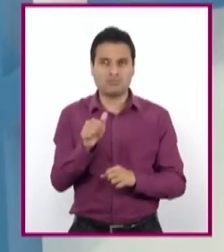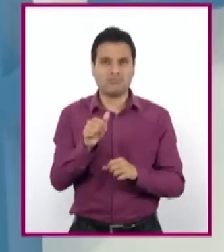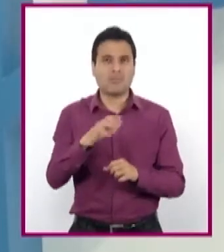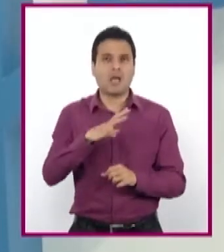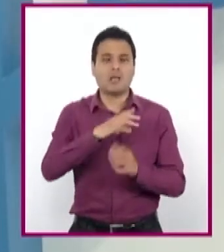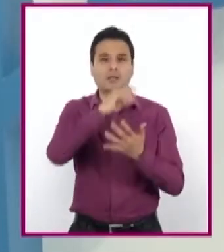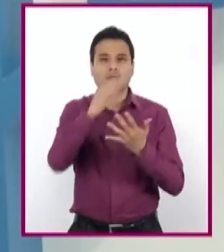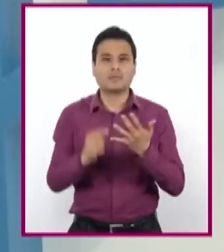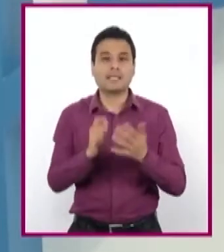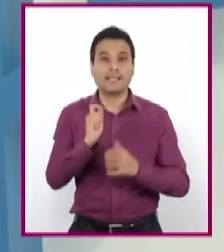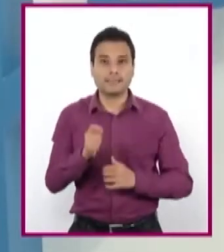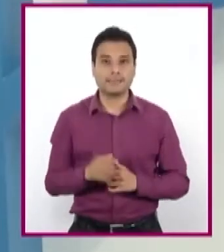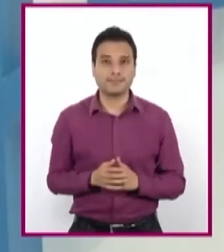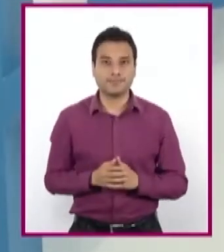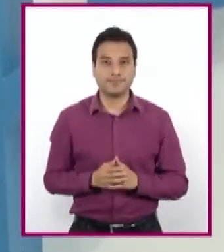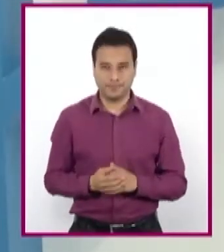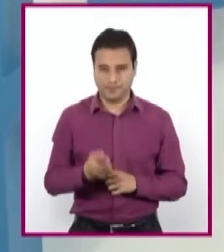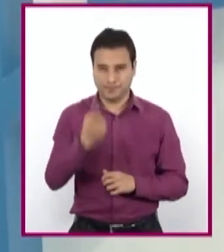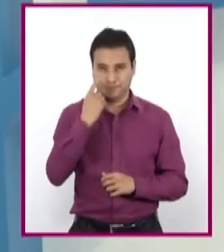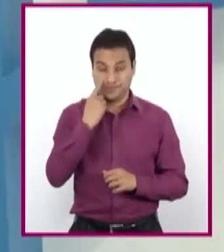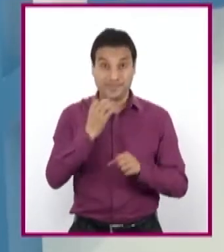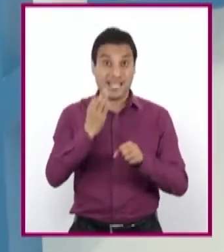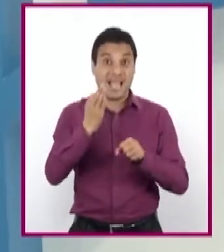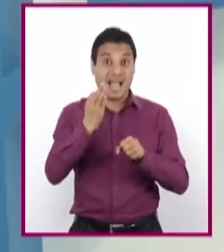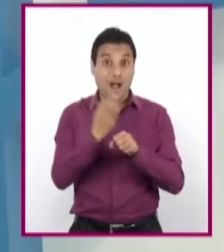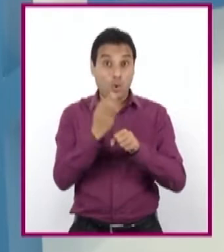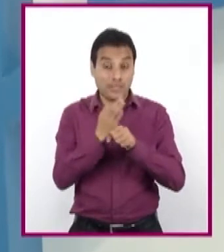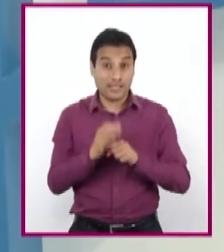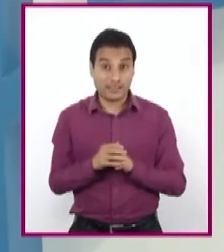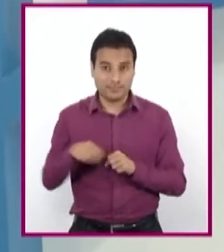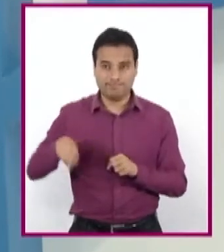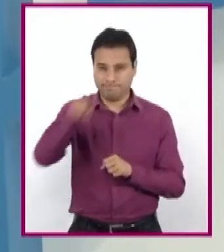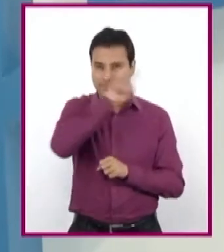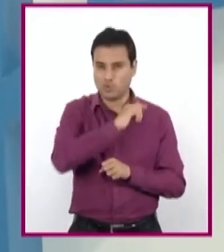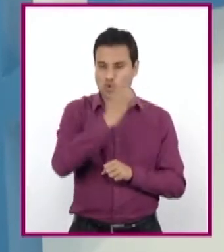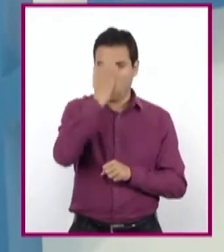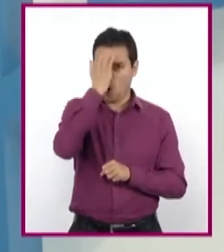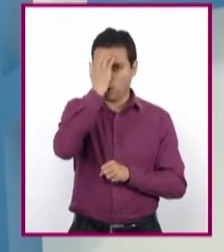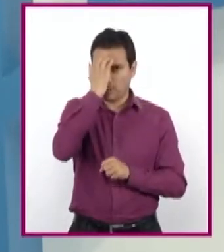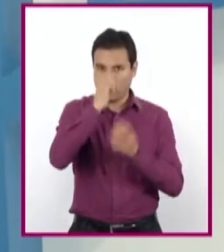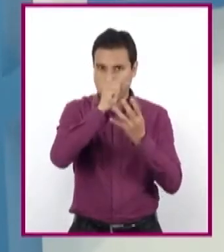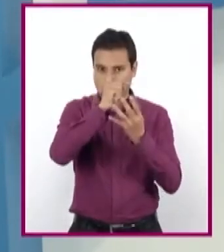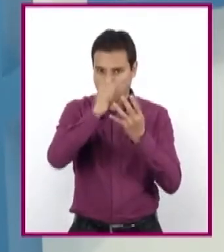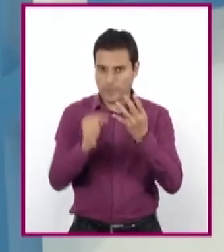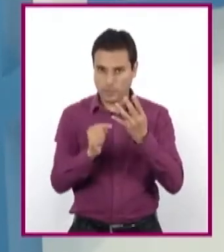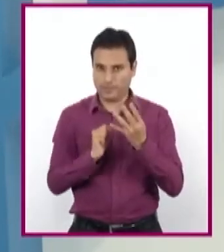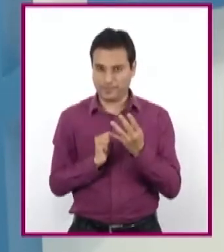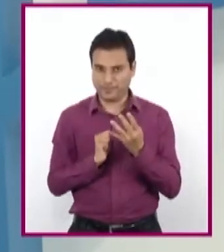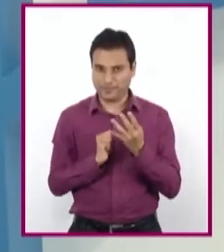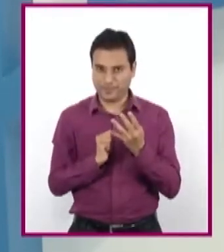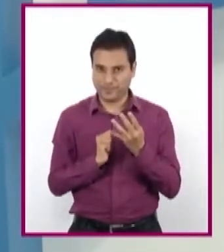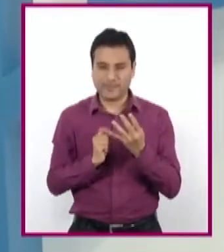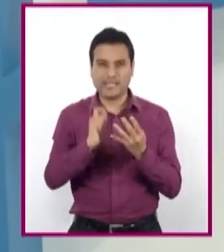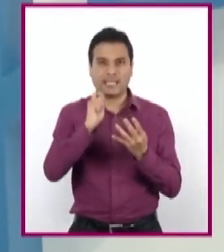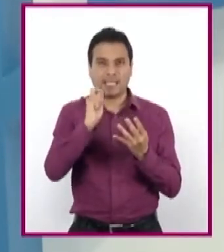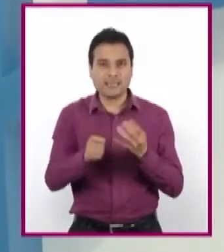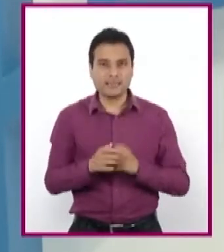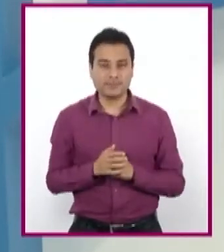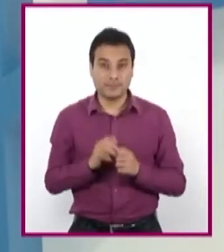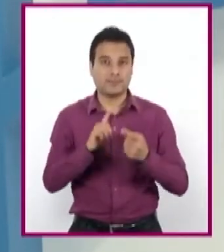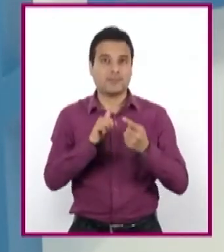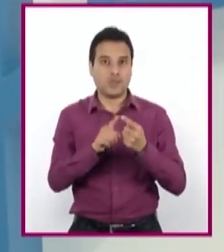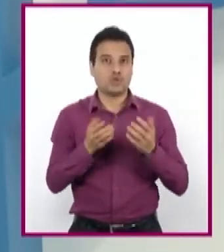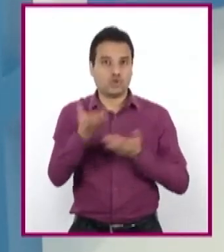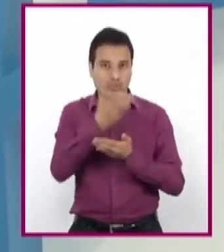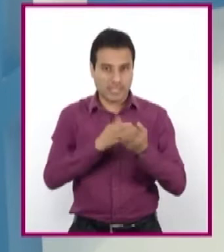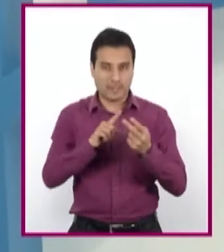estas preguntas, nos acercaremos de manera general a 4 ámbitos de estudio de la historia, los cuales son el ámbito social,